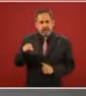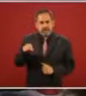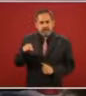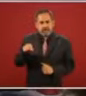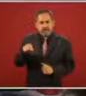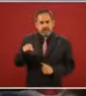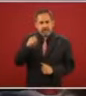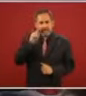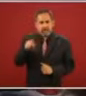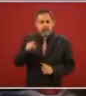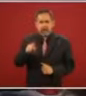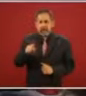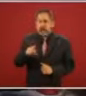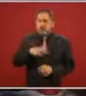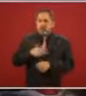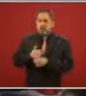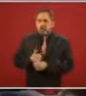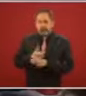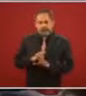que no la pasen mal.